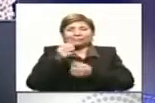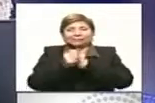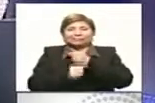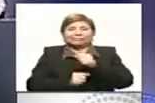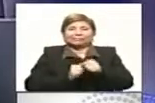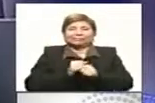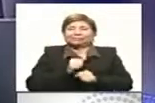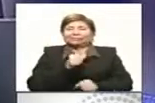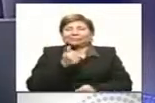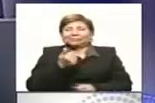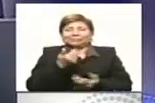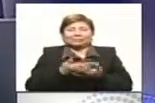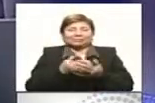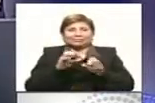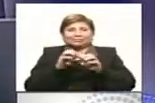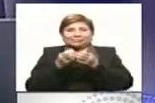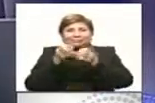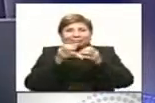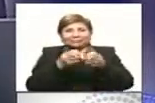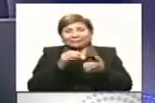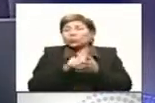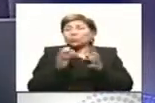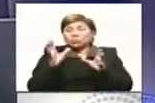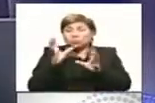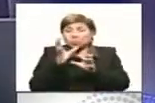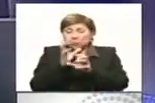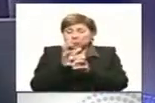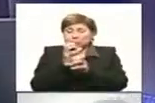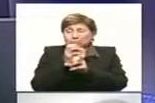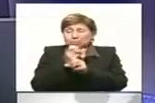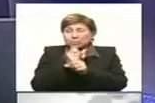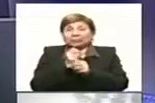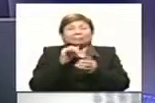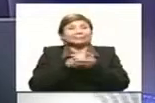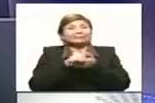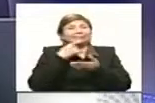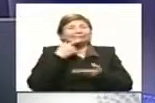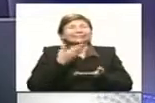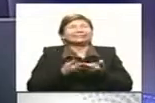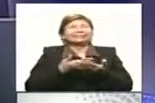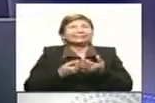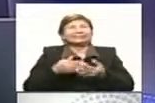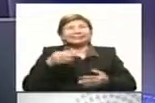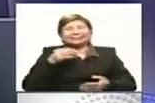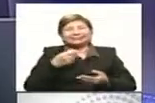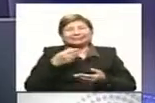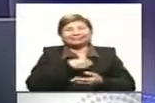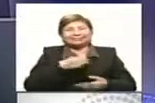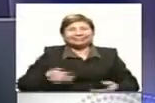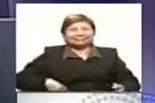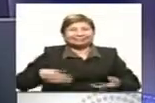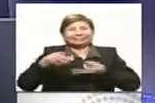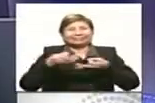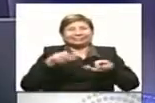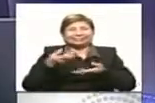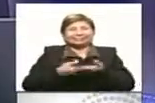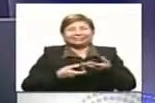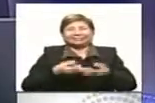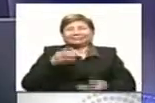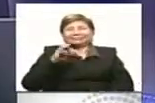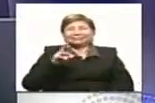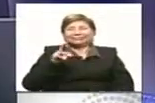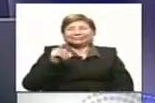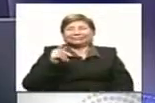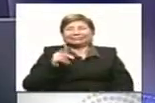a otros sectores. Es un resumen de lo que dijo el ministro de Economía, Pedro Fran, ante la Comisión de Presupuesto